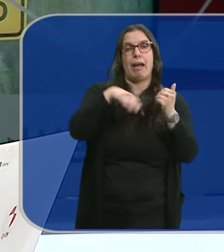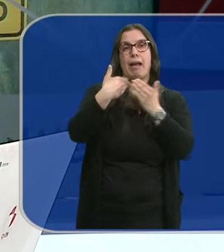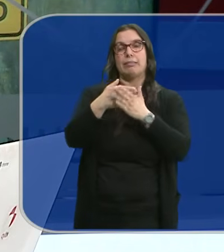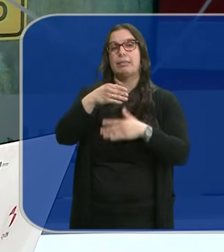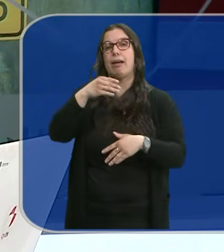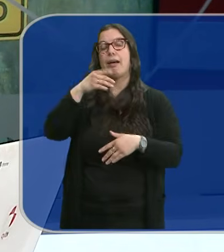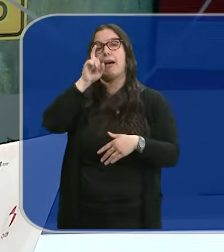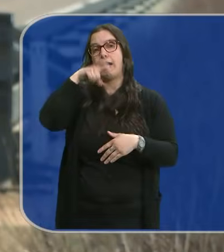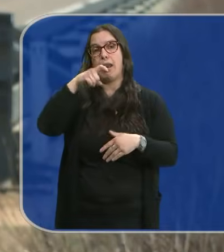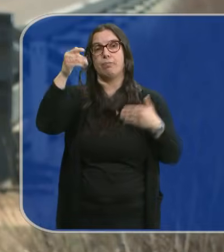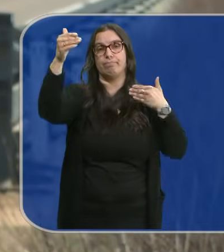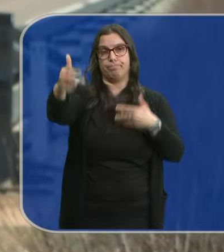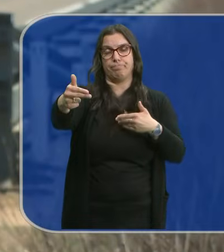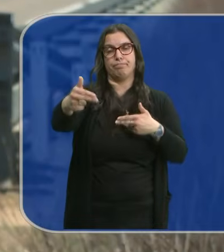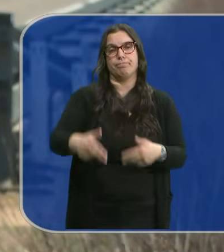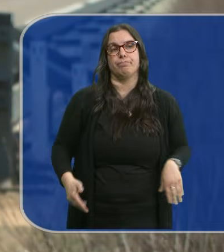Campo.